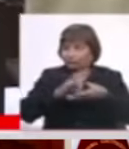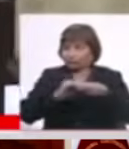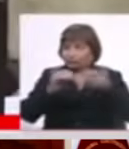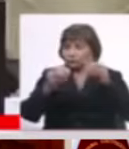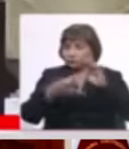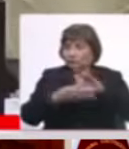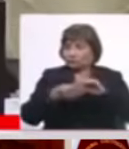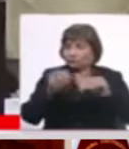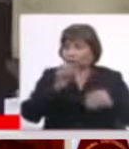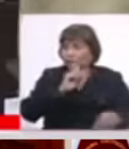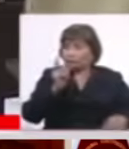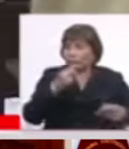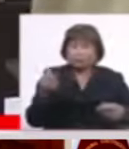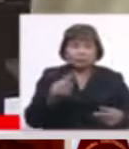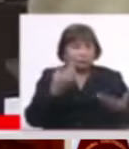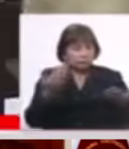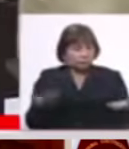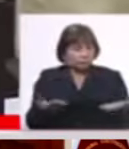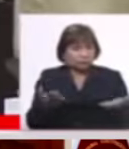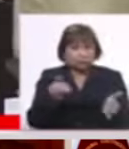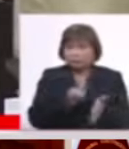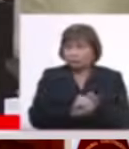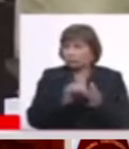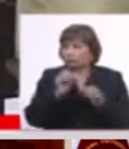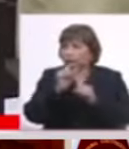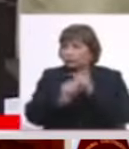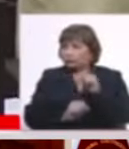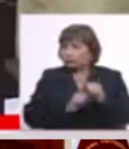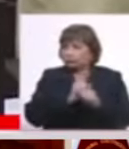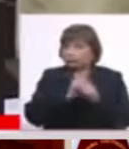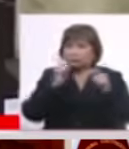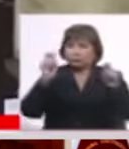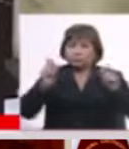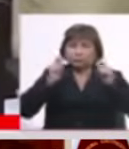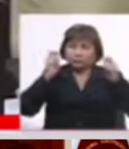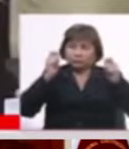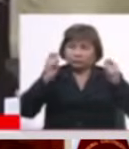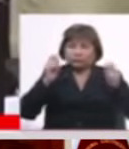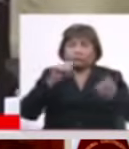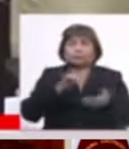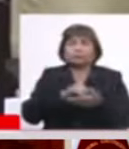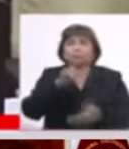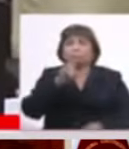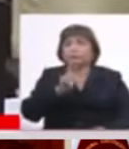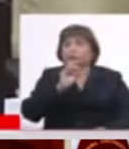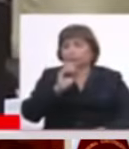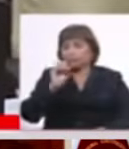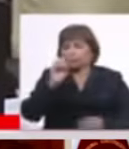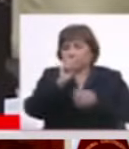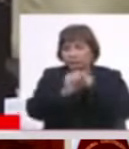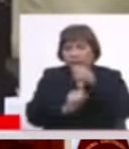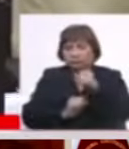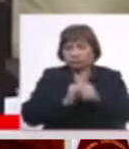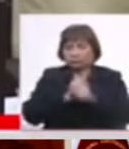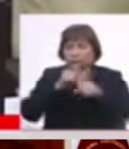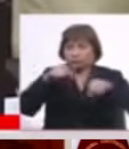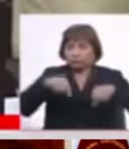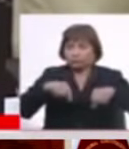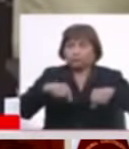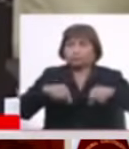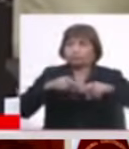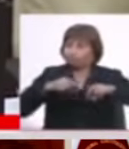histórico no solo porque nos encontramos en el año de la celebración de los 200 años de este